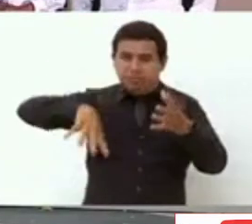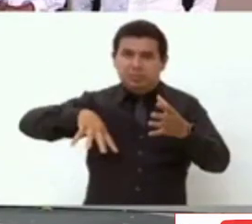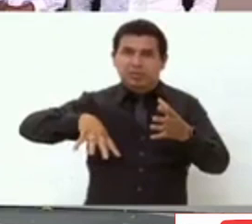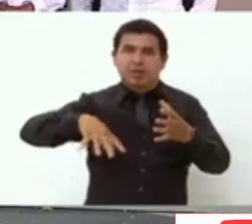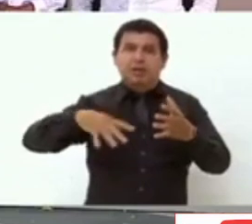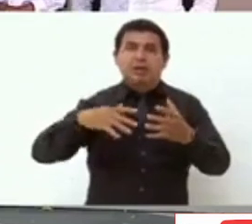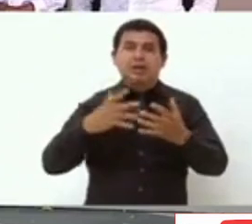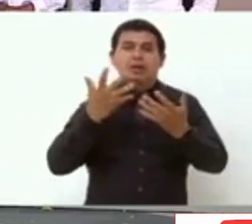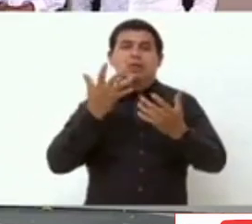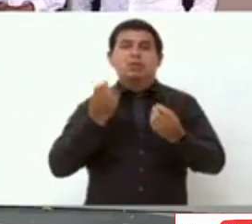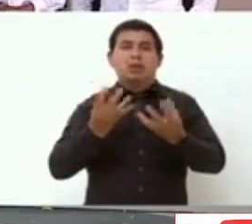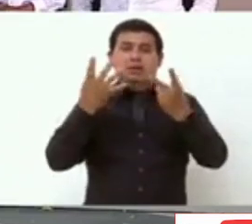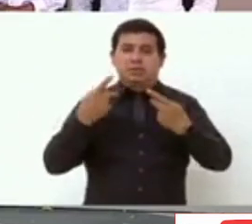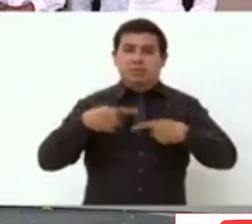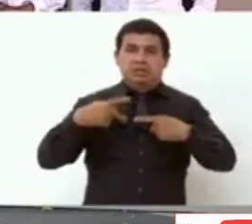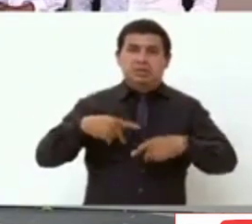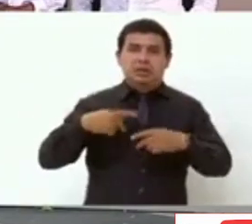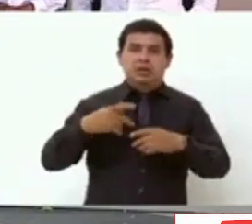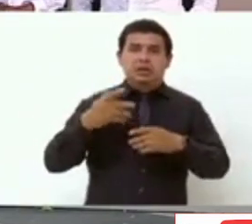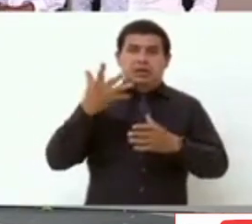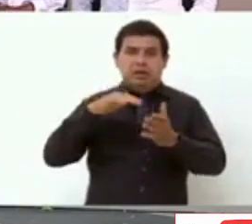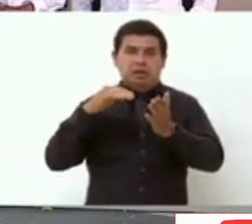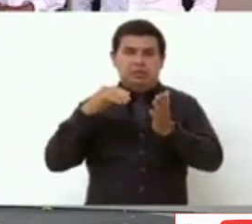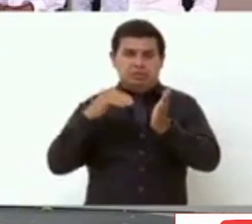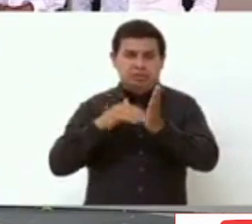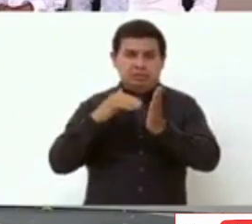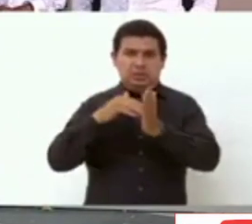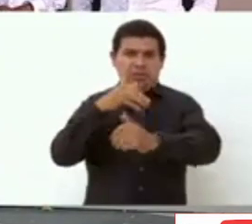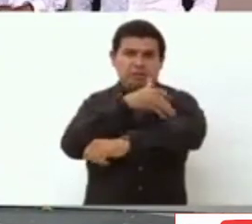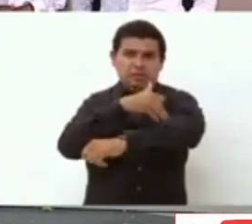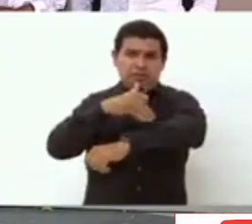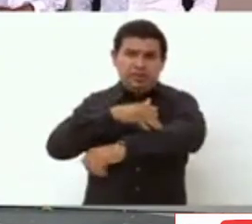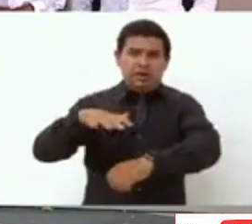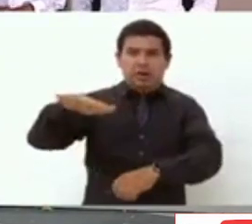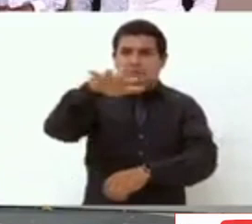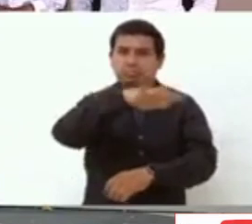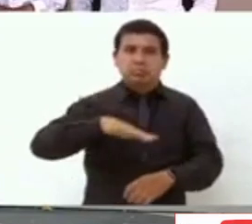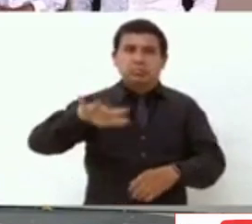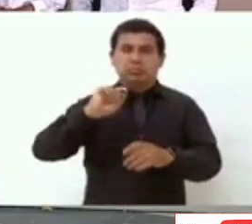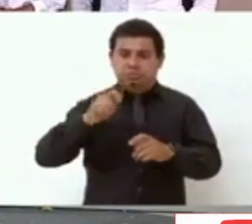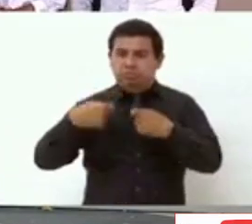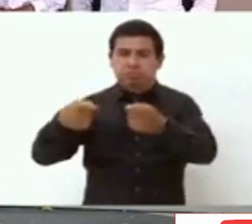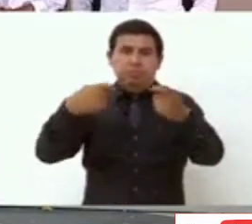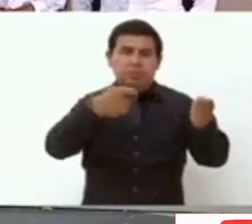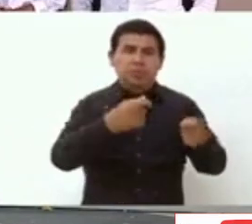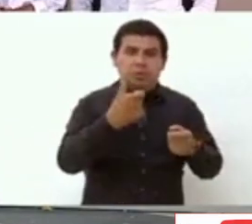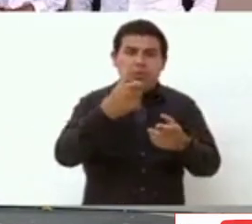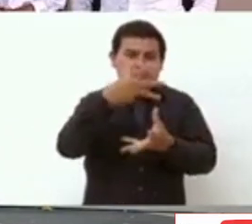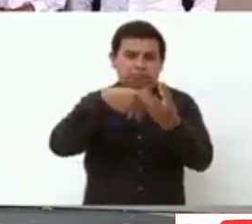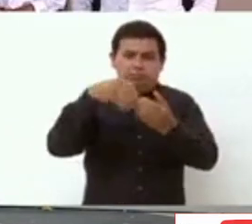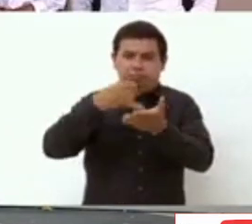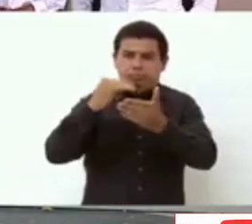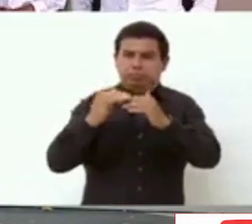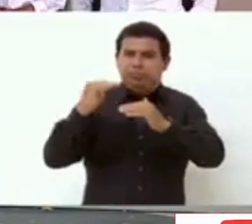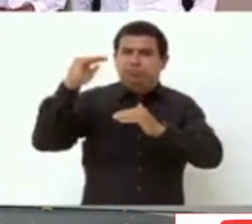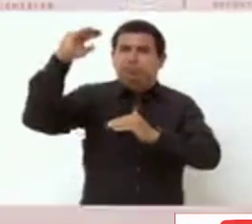10 millones de familias. Se dice que el mayor